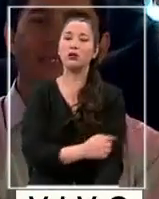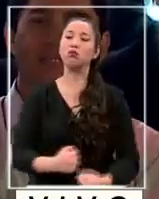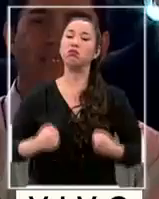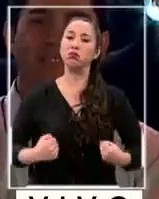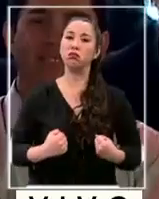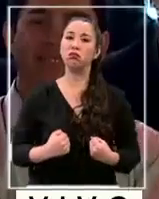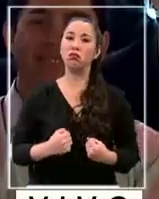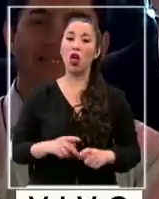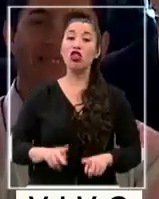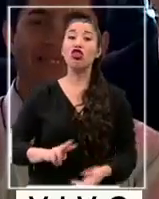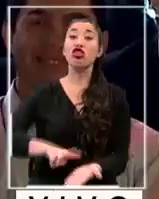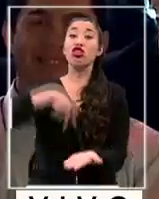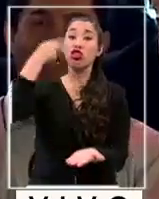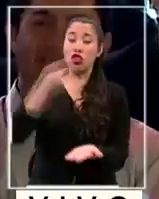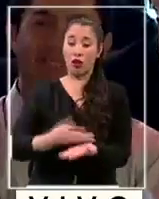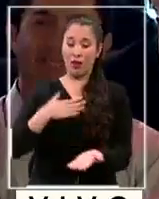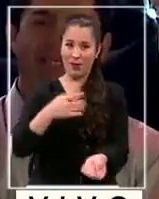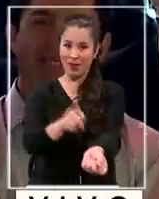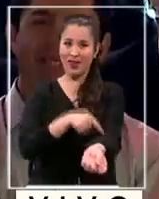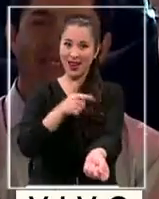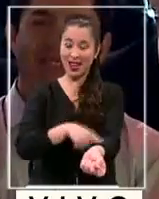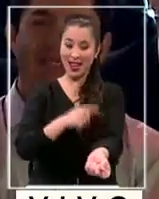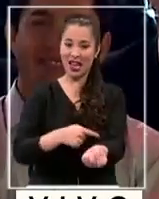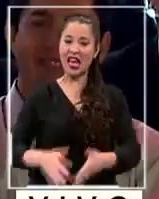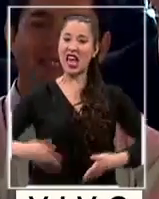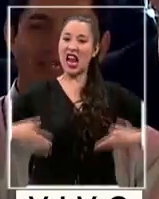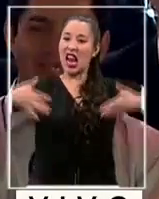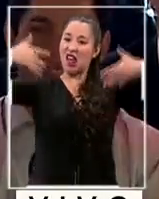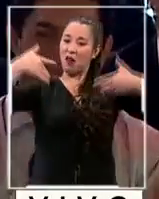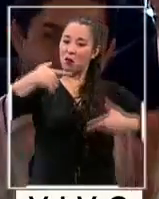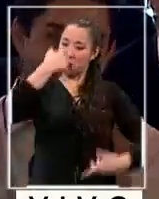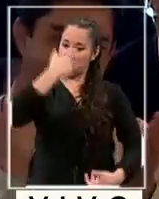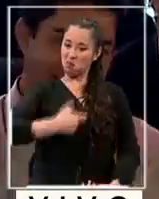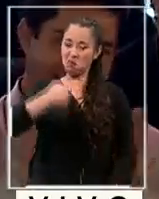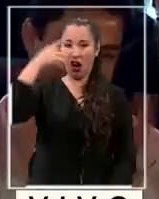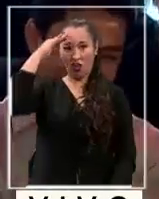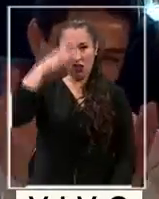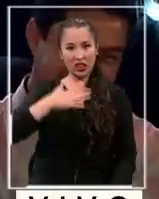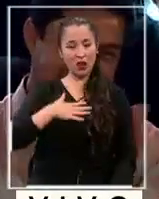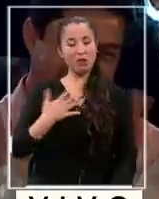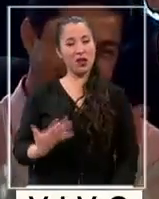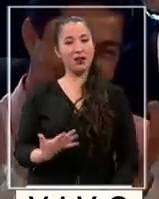Redobla mi energía y eleva mi autoestima.